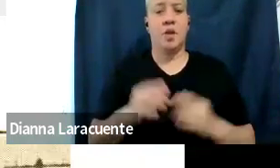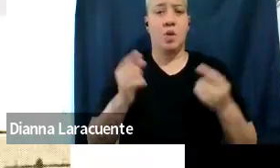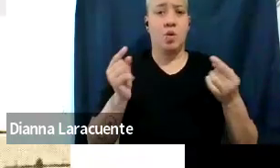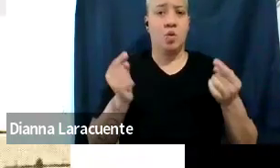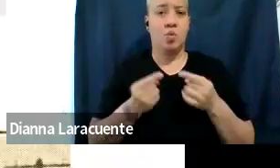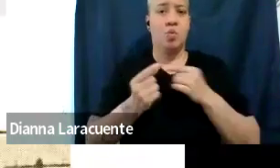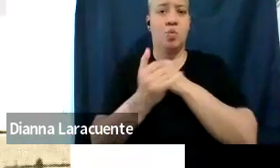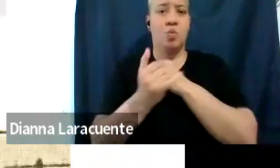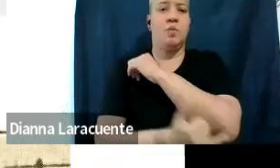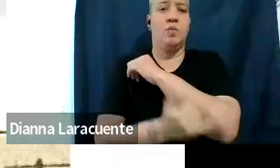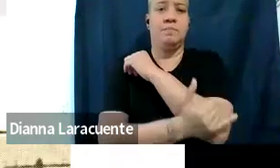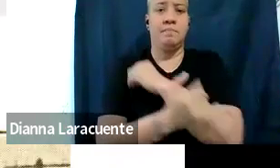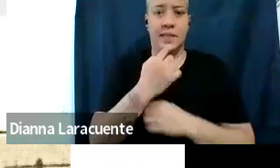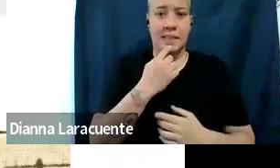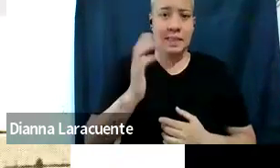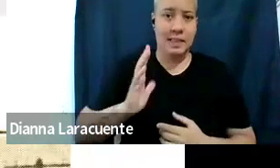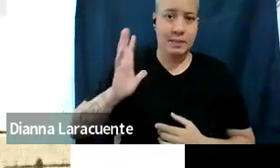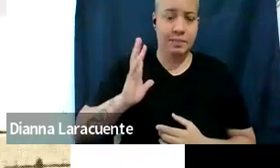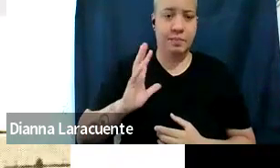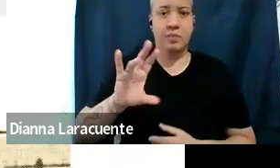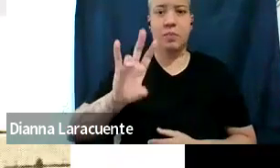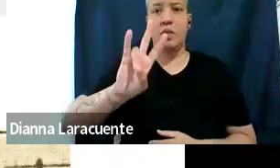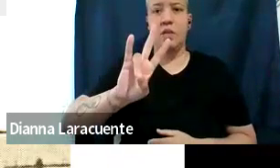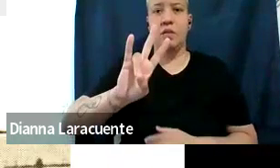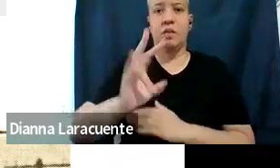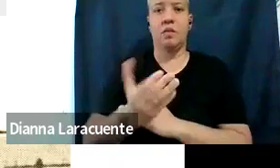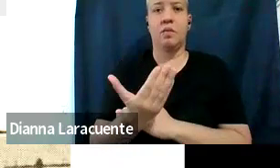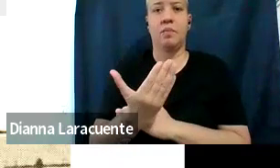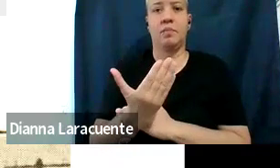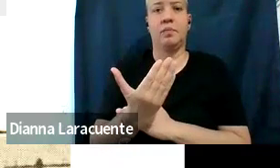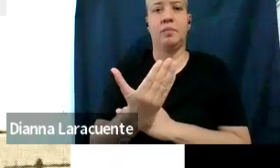patria, decían. A las 7 de la mañana,